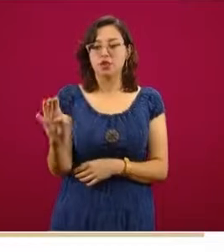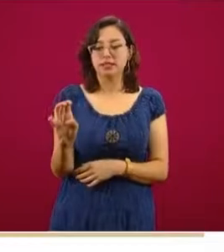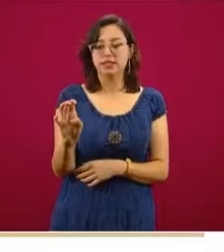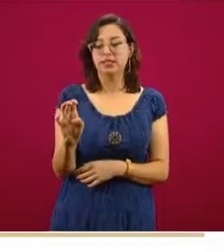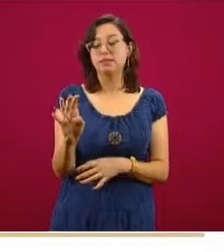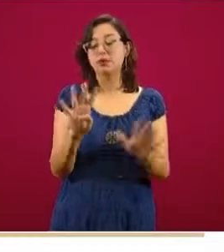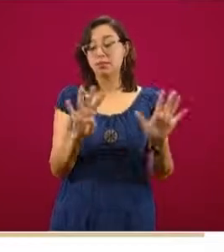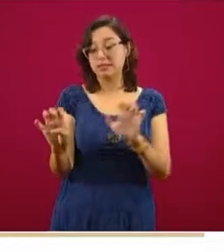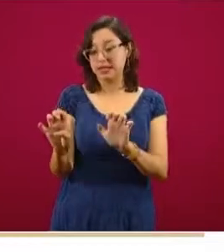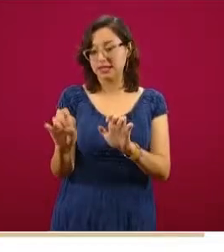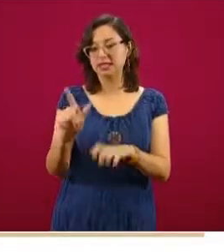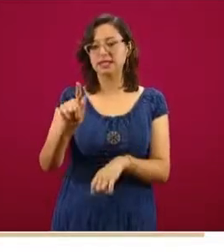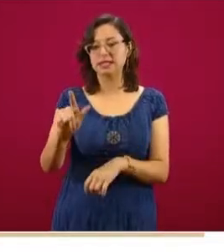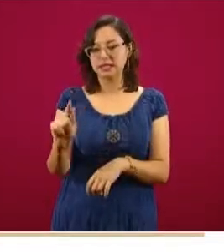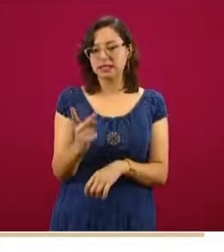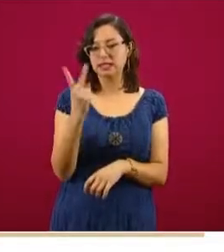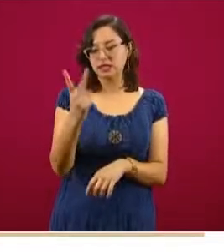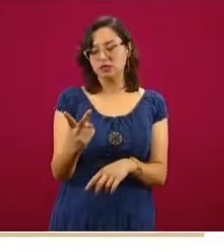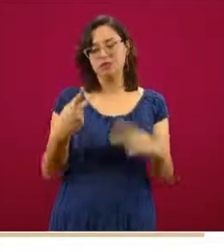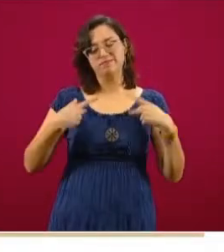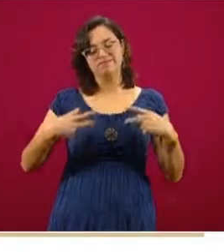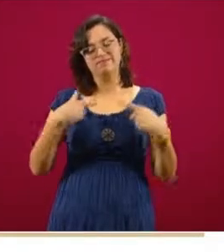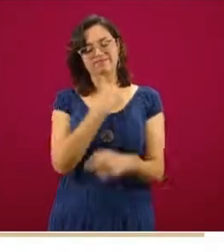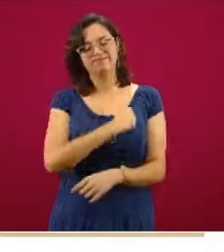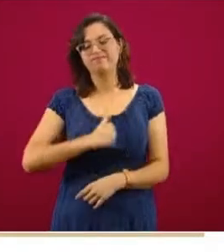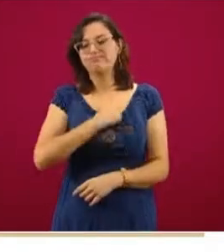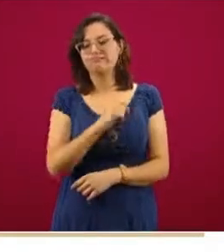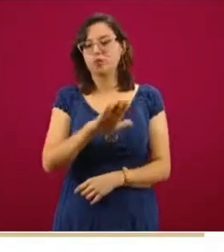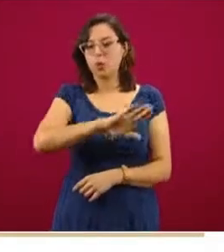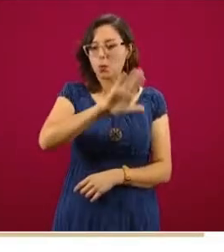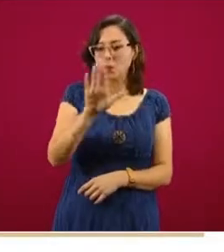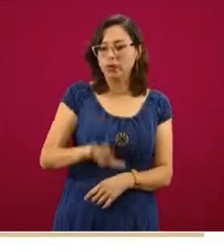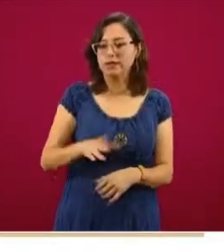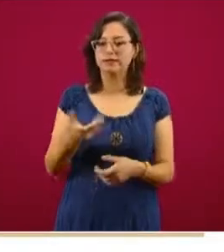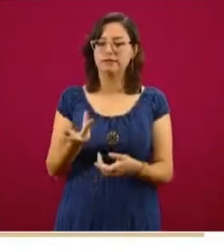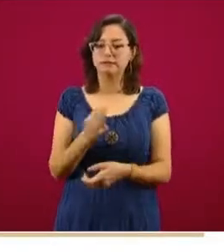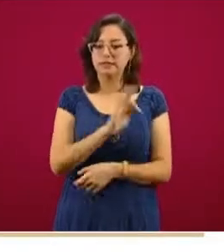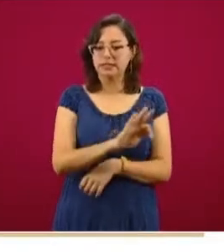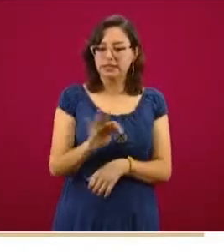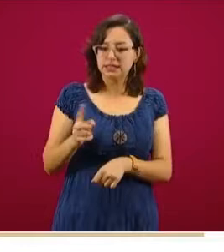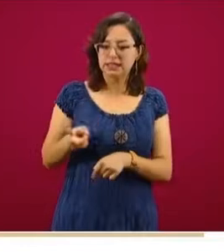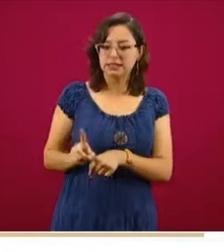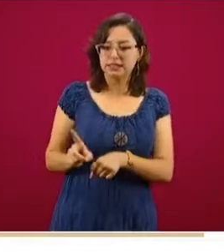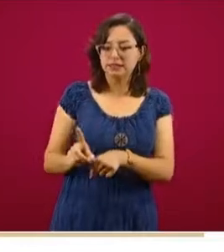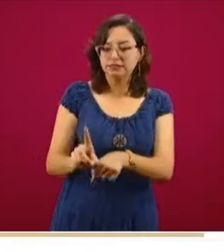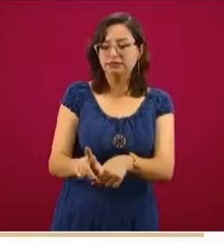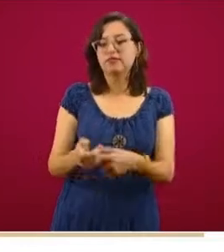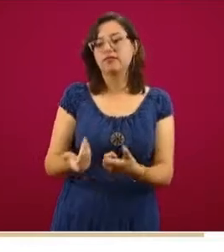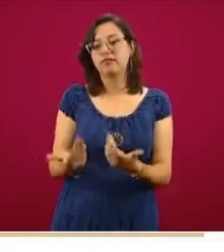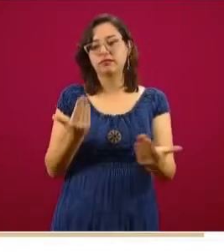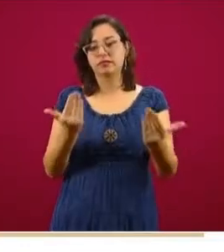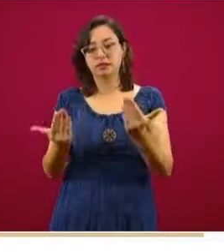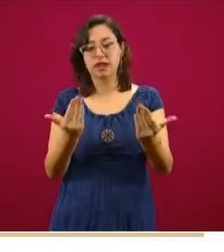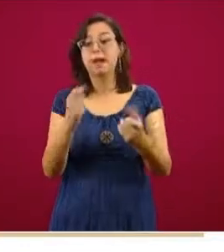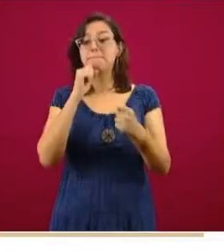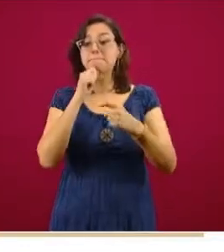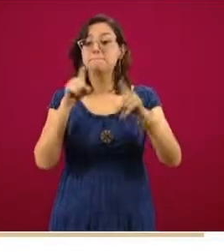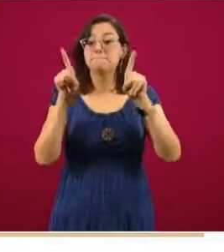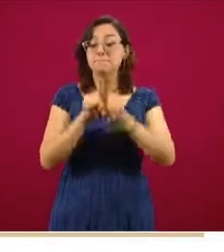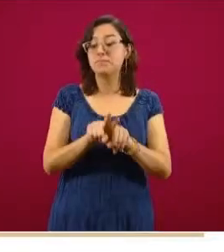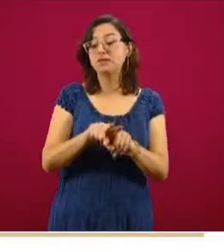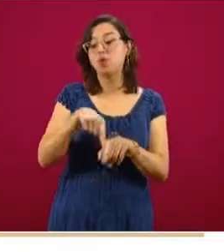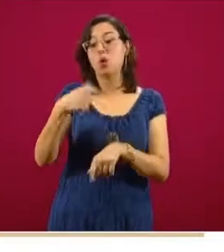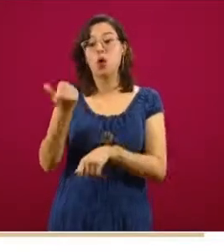lamentables defunciones por fecha de ocurrencia, y la idea de además poner en la gráfica aquellas defunciones que todavía